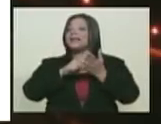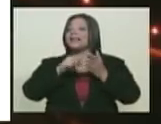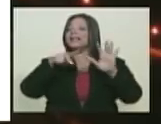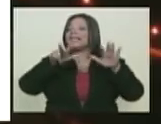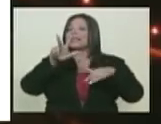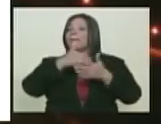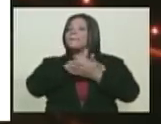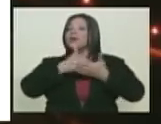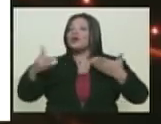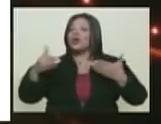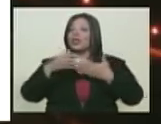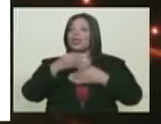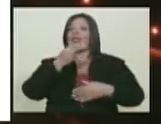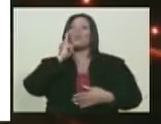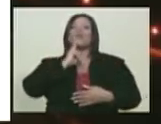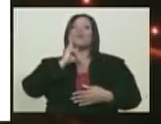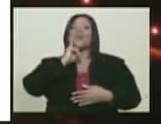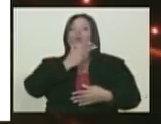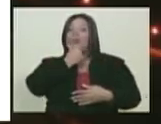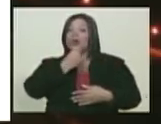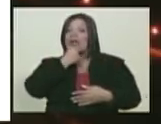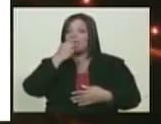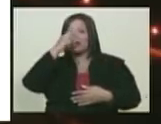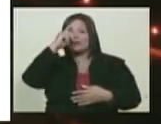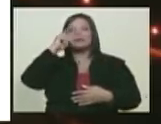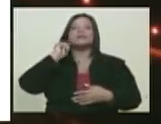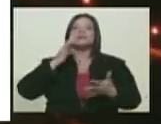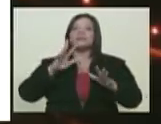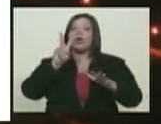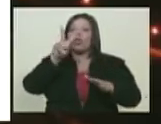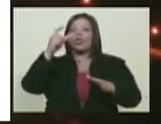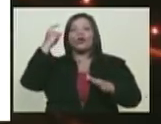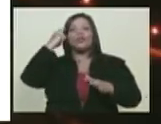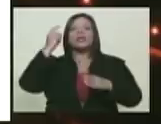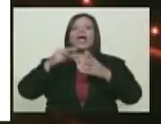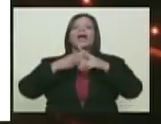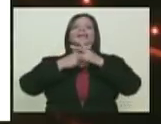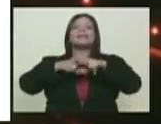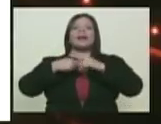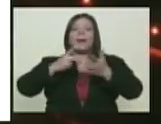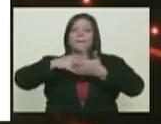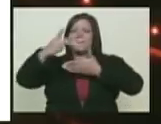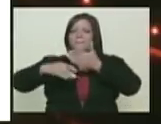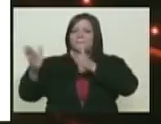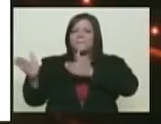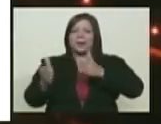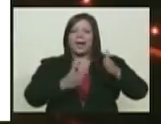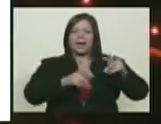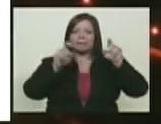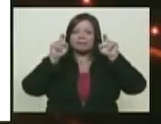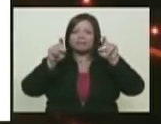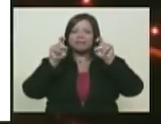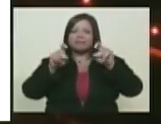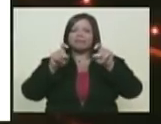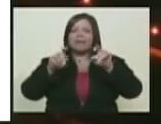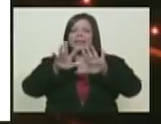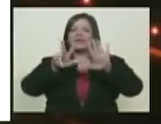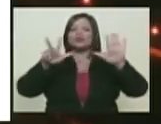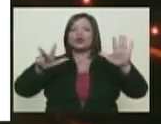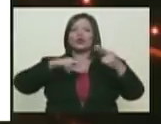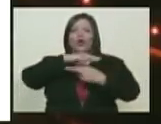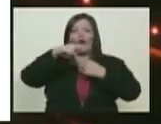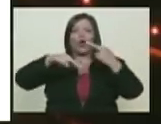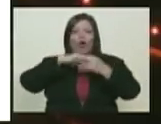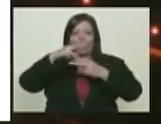471.903 millones de bolívares. Hubo 2 días de taller de planificación estratégica con los 18